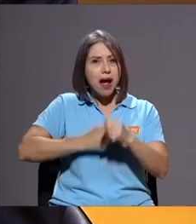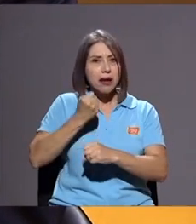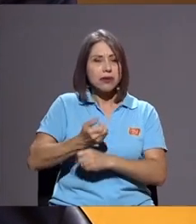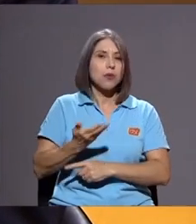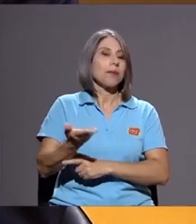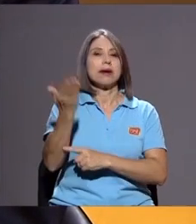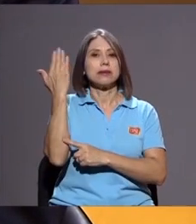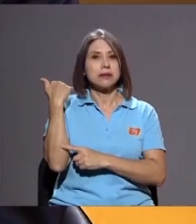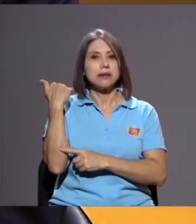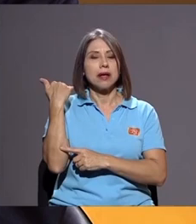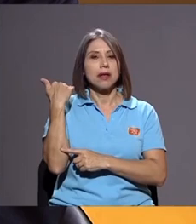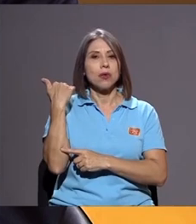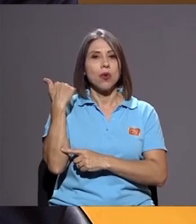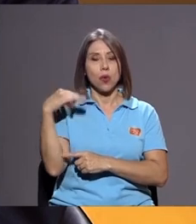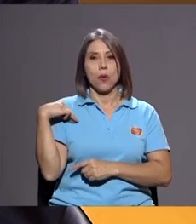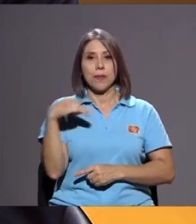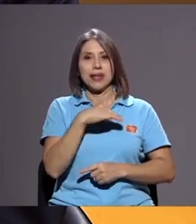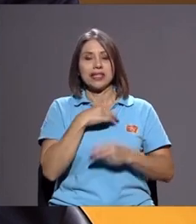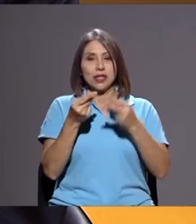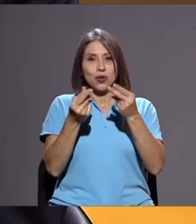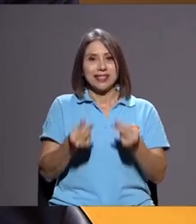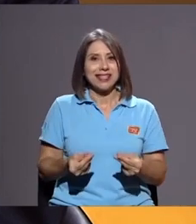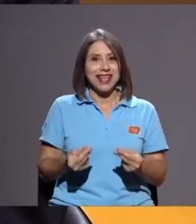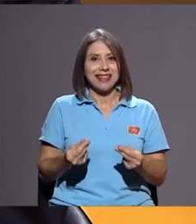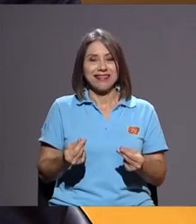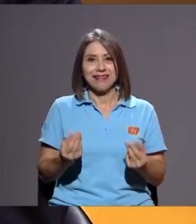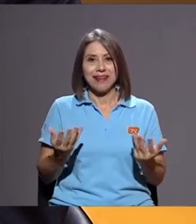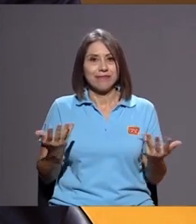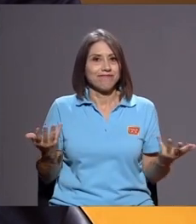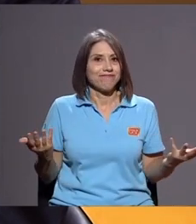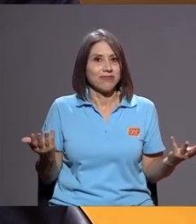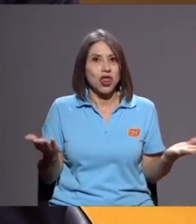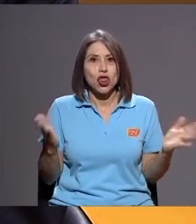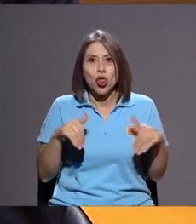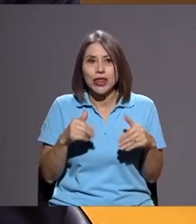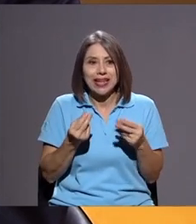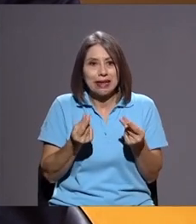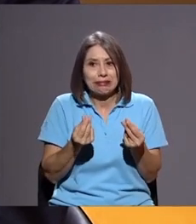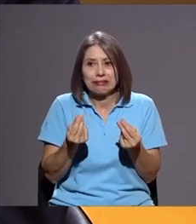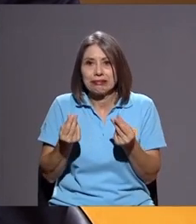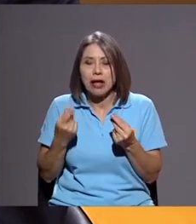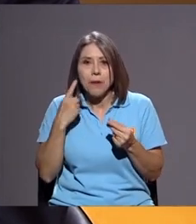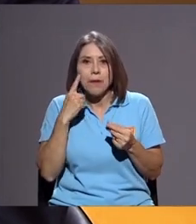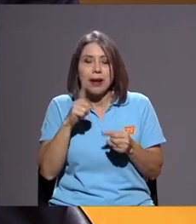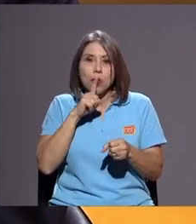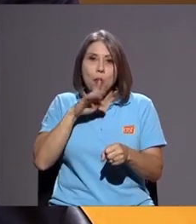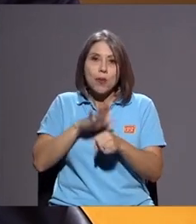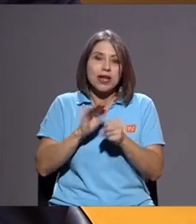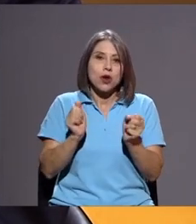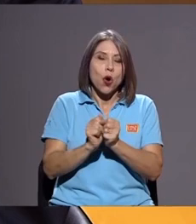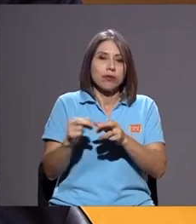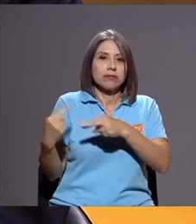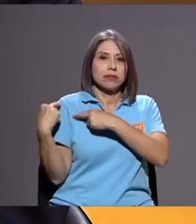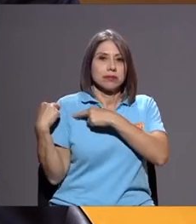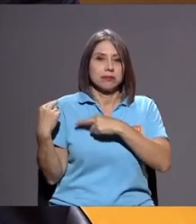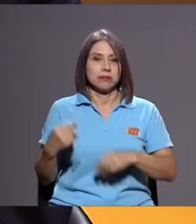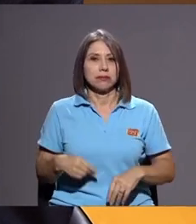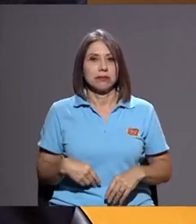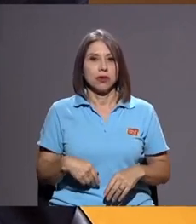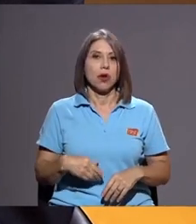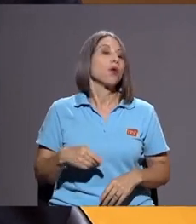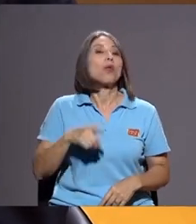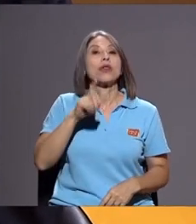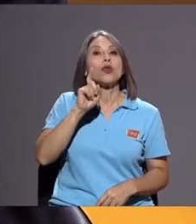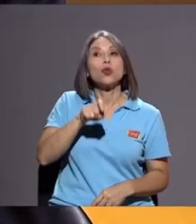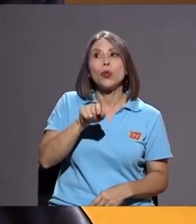cuando el ministerio de hacienda prácticamente no tenía casi que un centavo para poder cumplir con sus obligaciones cuando tuvo que